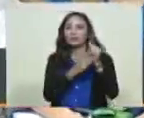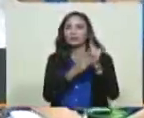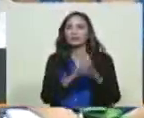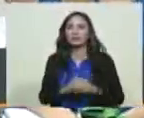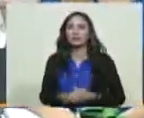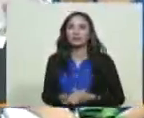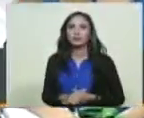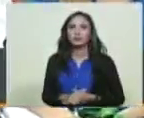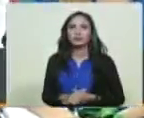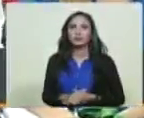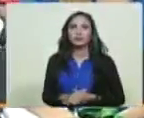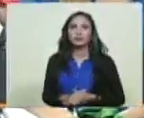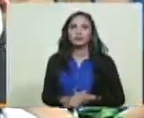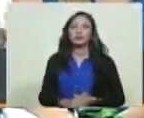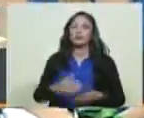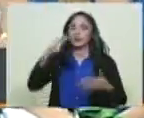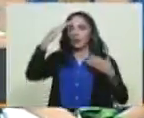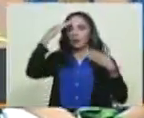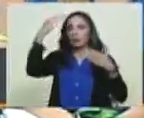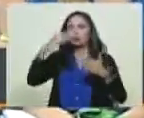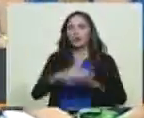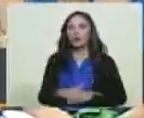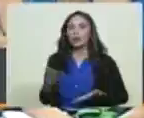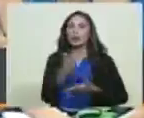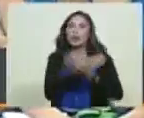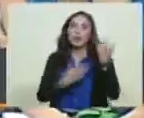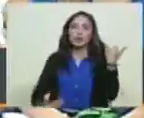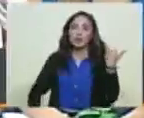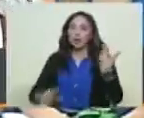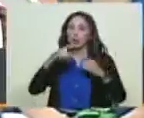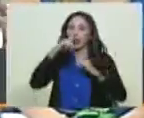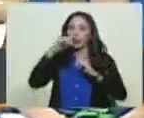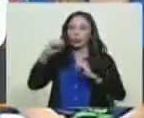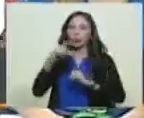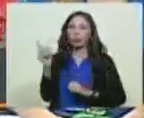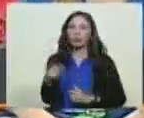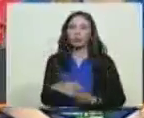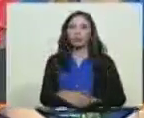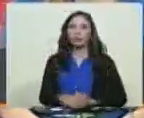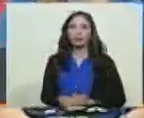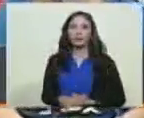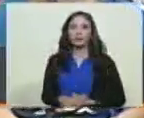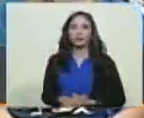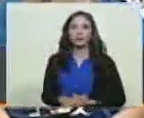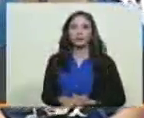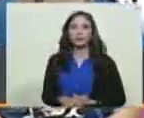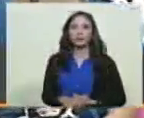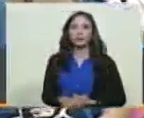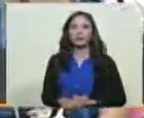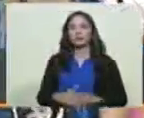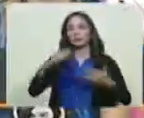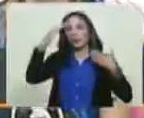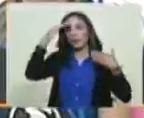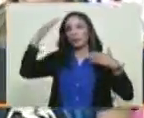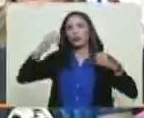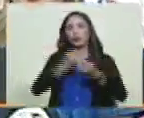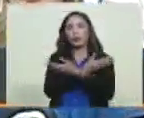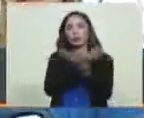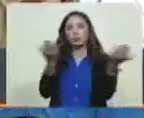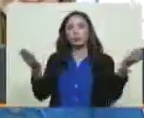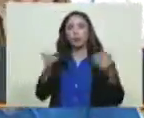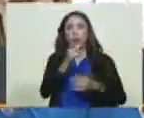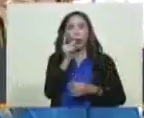comenzar saludando a nuestro líder indiscutible presidente nicolás maduro saludar a todos los delegados y delegadas